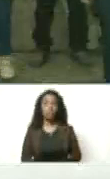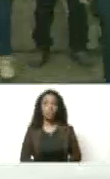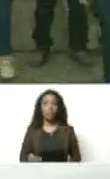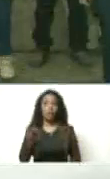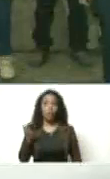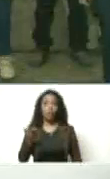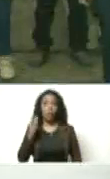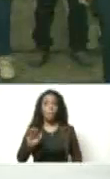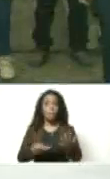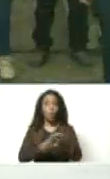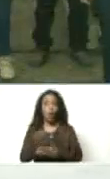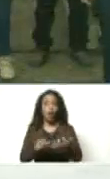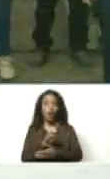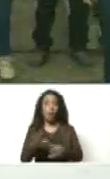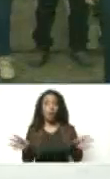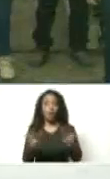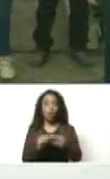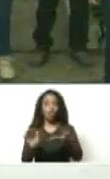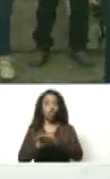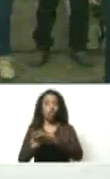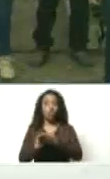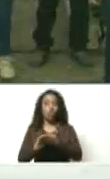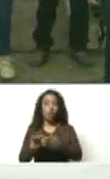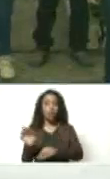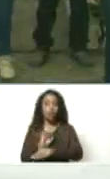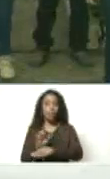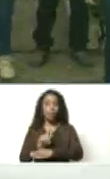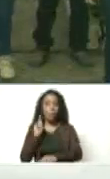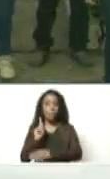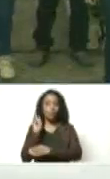Importante, problema concreto, solución concreta.